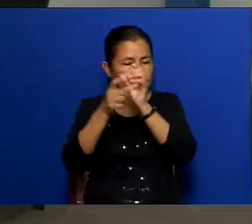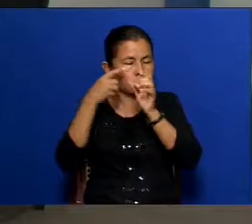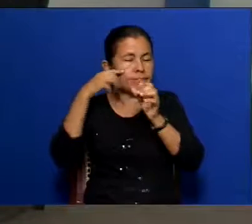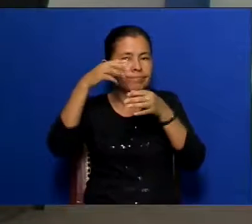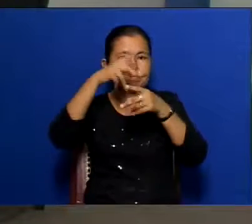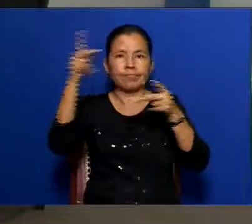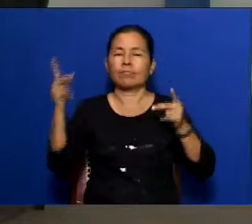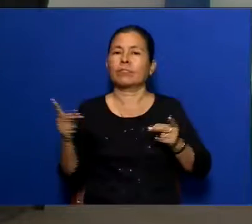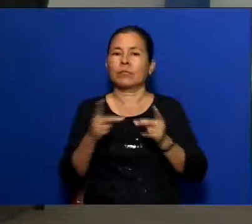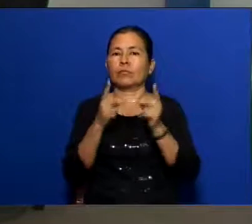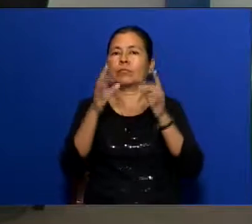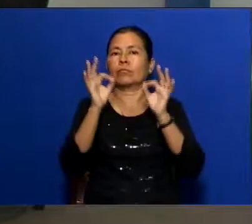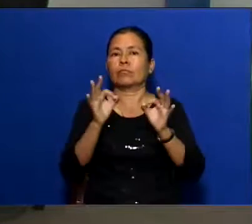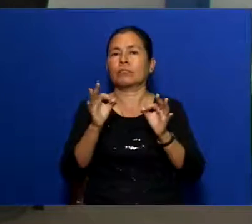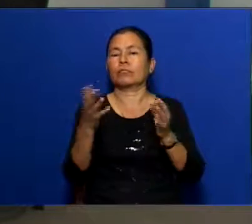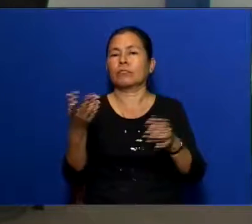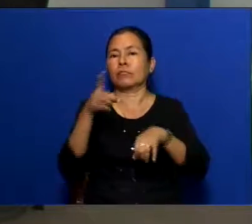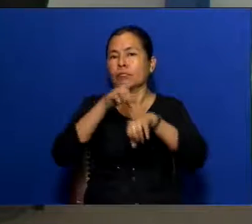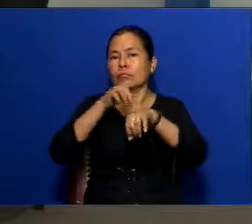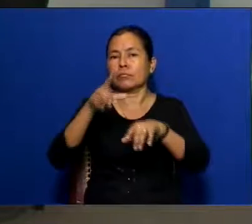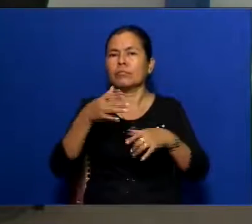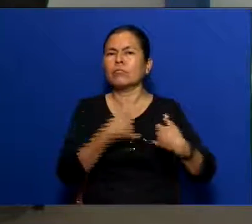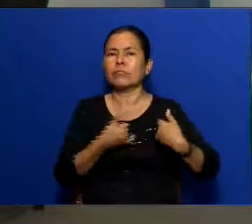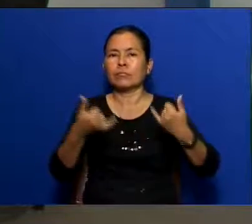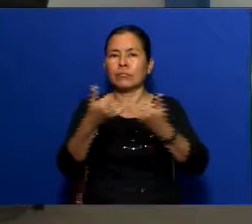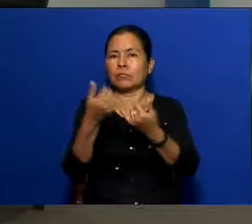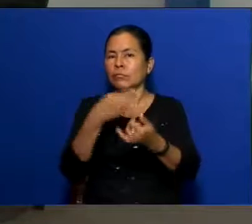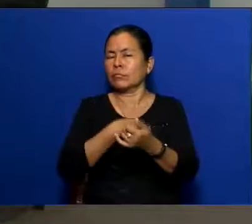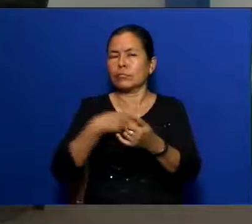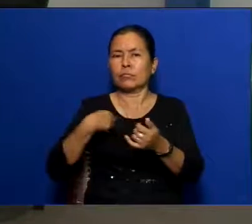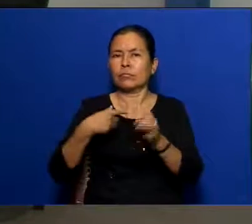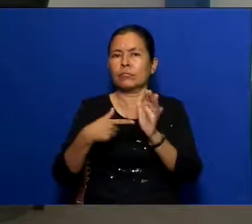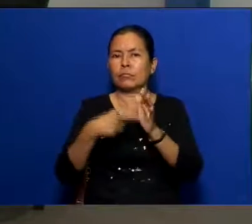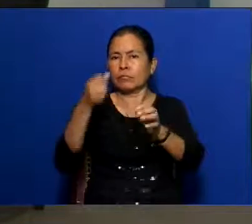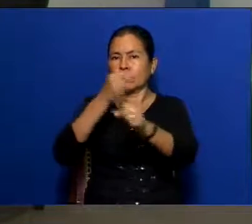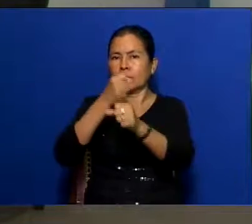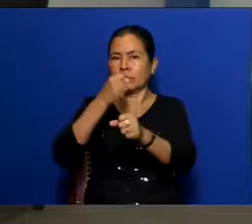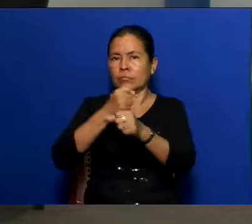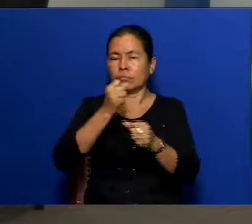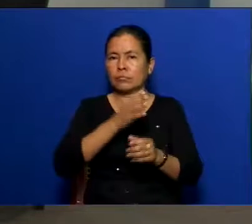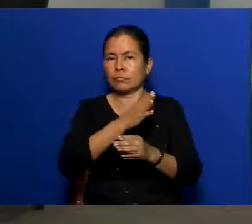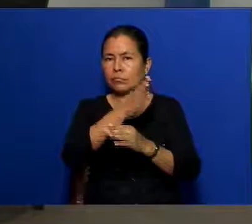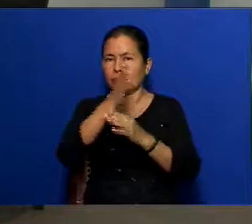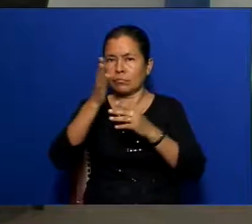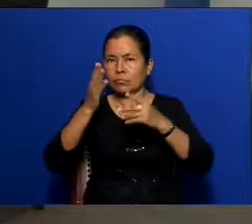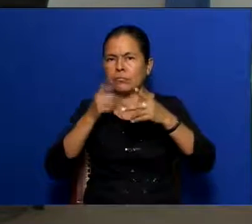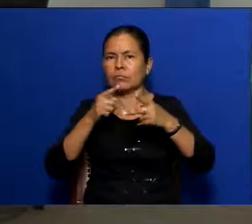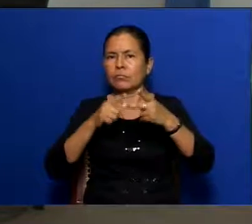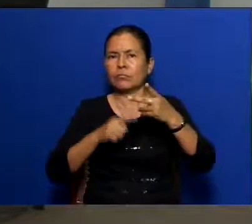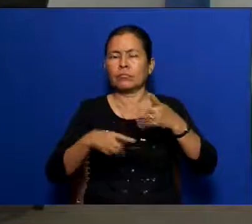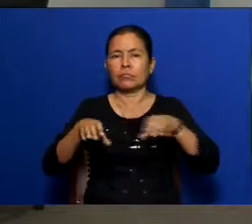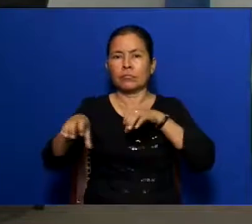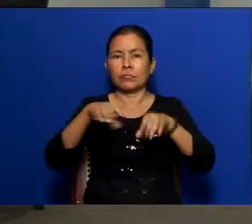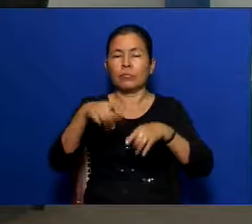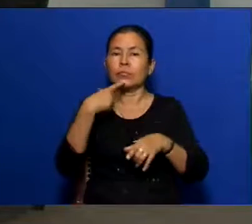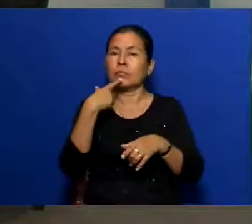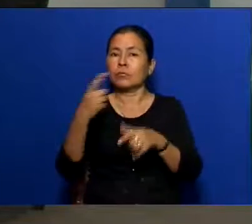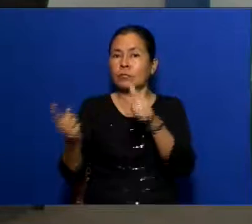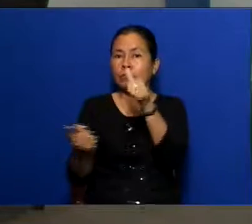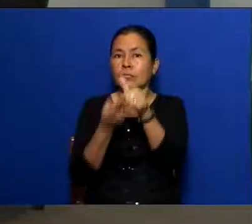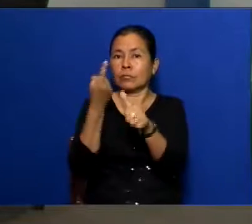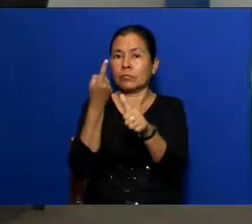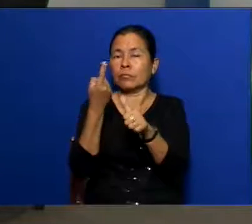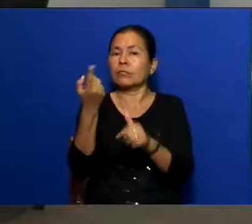duda. Eso es lo que el instituto prácticamente realiza y esta actividad lo hace siempre a solicitud de